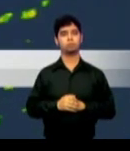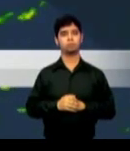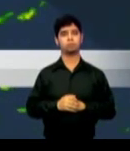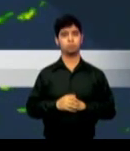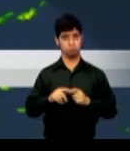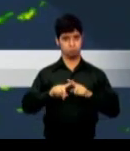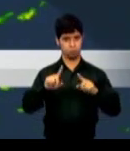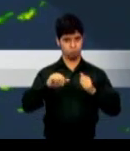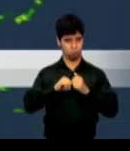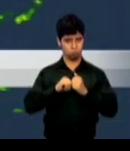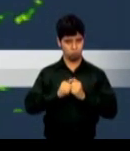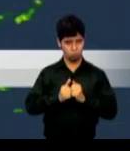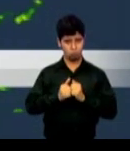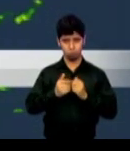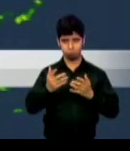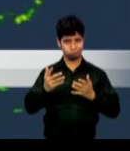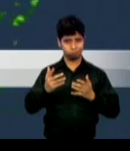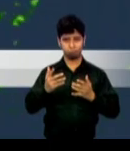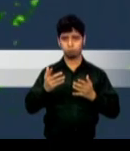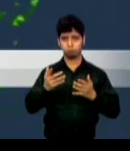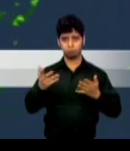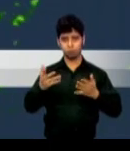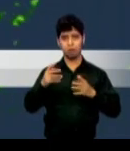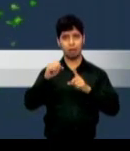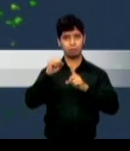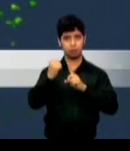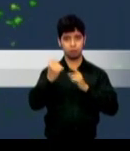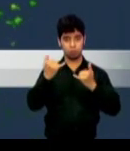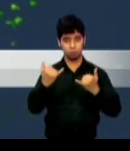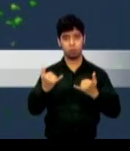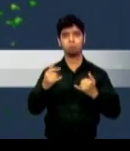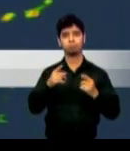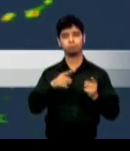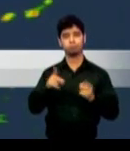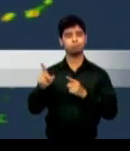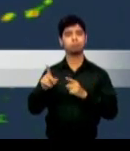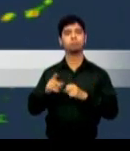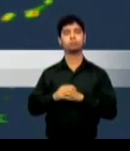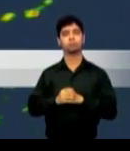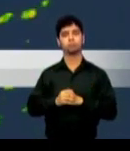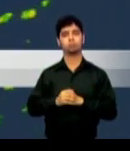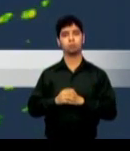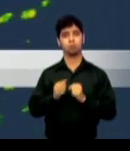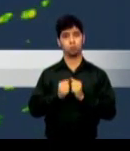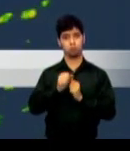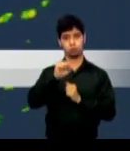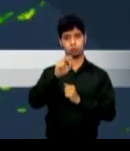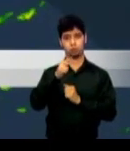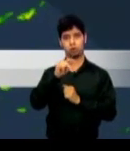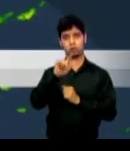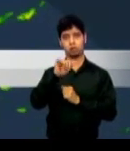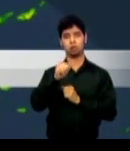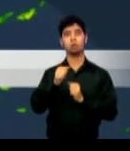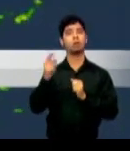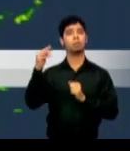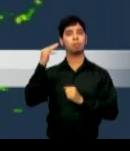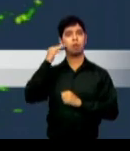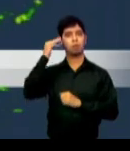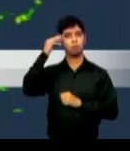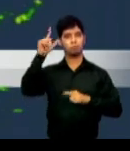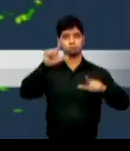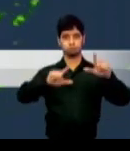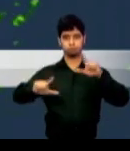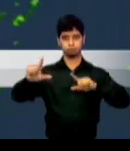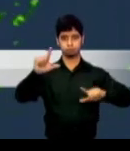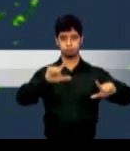están las condiciones del tiempo? Queremos conocerlas. Vamos a pasar con nuestra meteoróloga Suheily López Belén desde el Laboratorio de Comunicaciones Científicas en